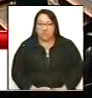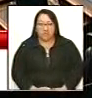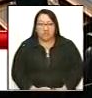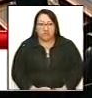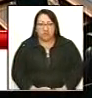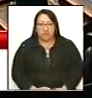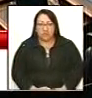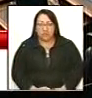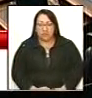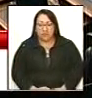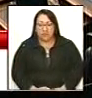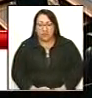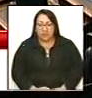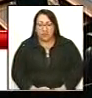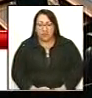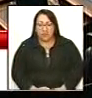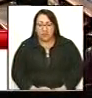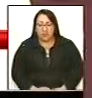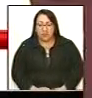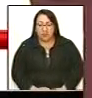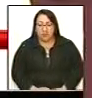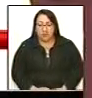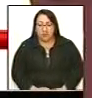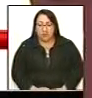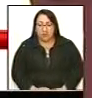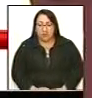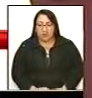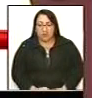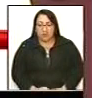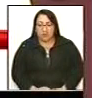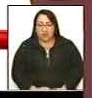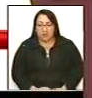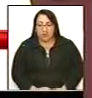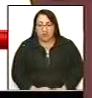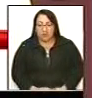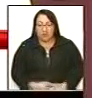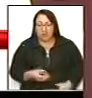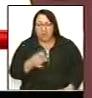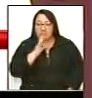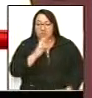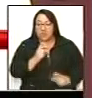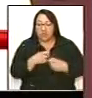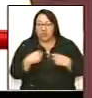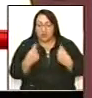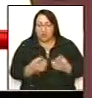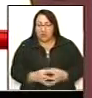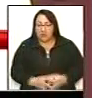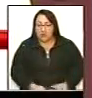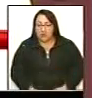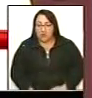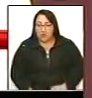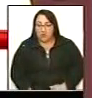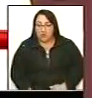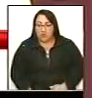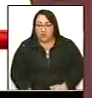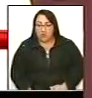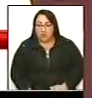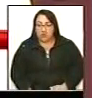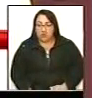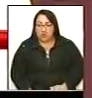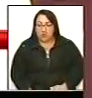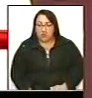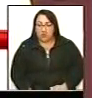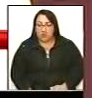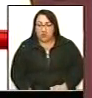Sí, vamos a iniciar ahora con el rol de oradores. Hace el uso de la palabra